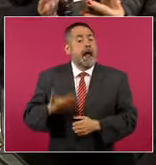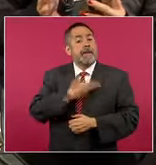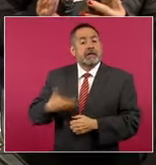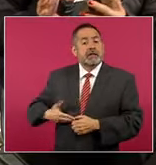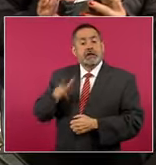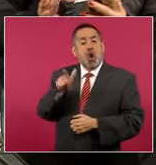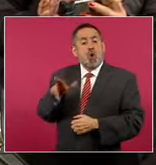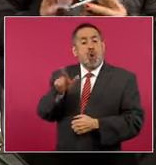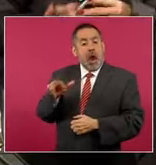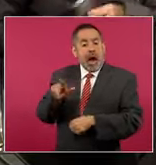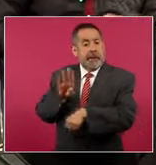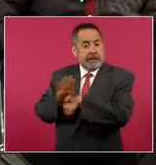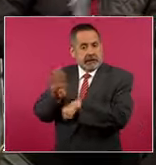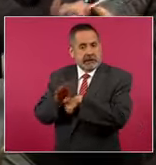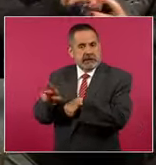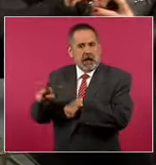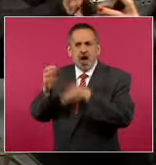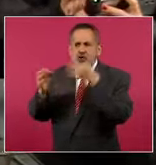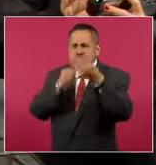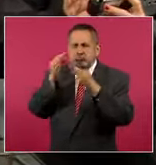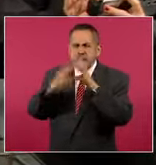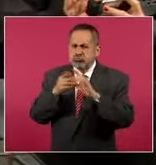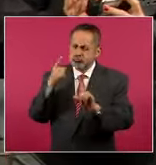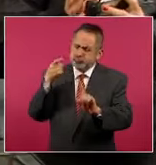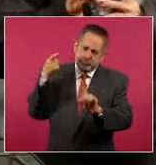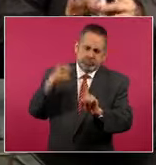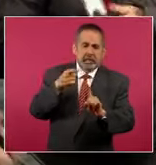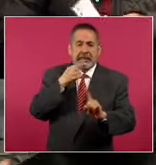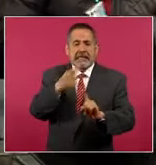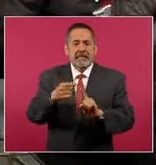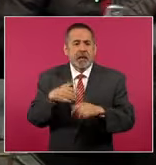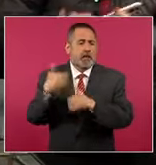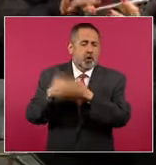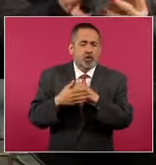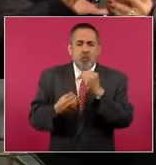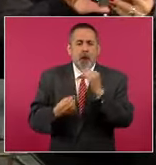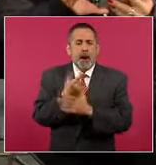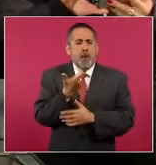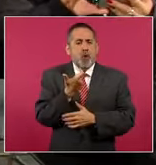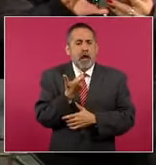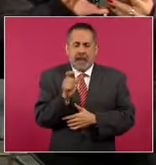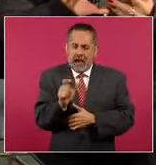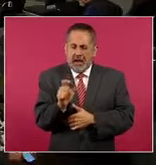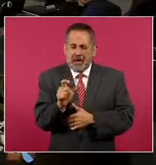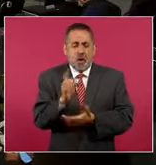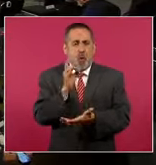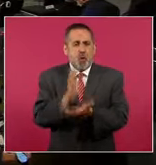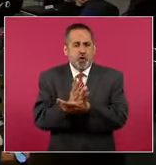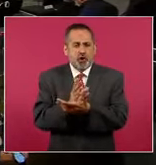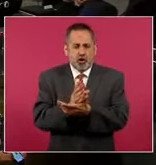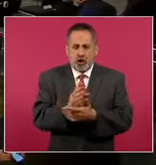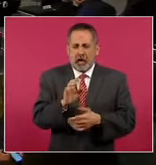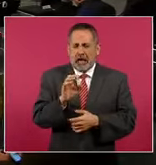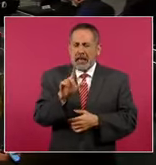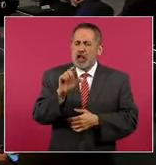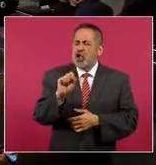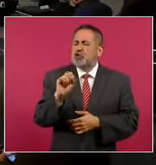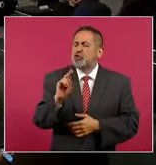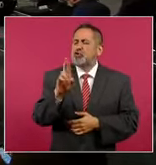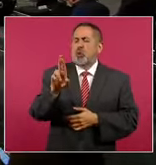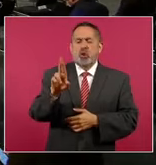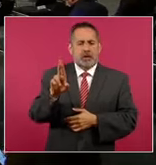un planteamiento bastante sólido respecto a crear una moneda única regional, tengo entendido que se llamaría el Sur, emitida